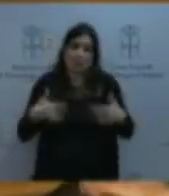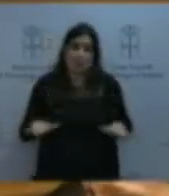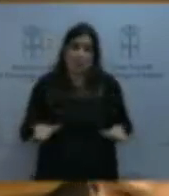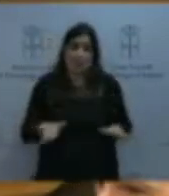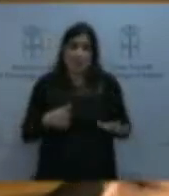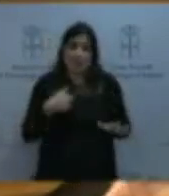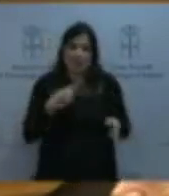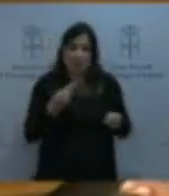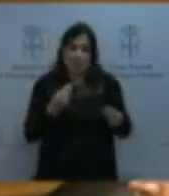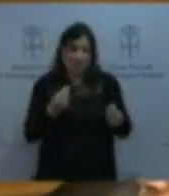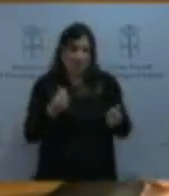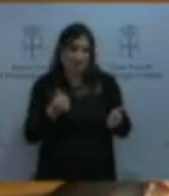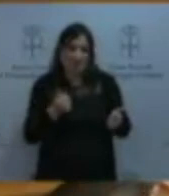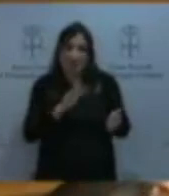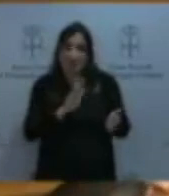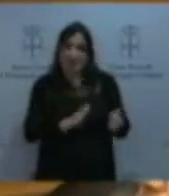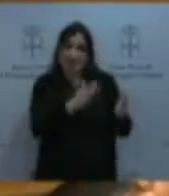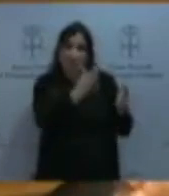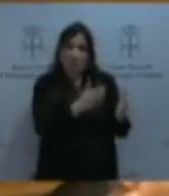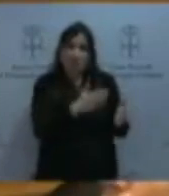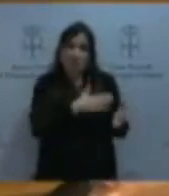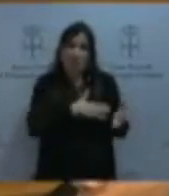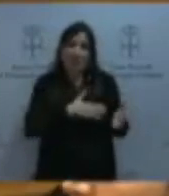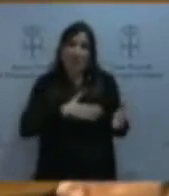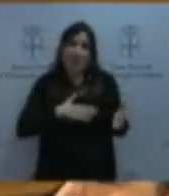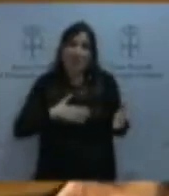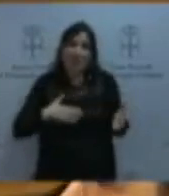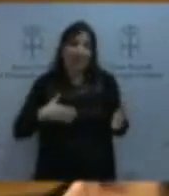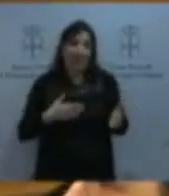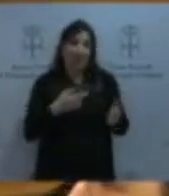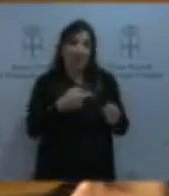vientos de fronta, porque ustedes lo que les gusta es